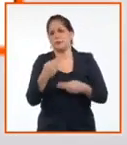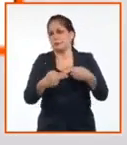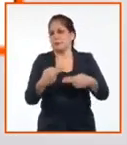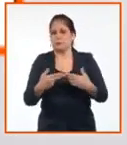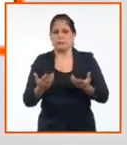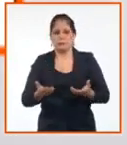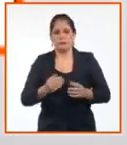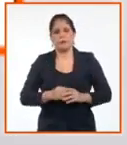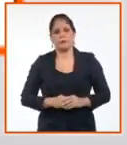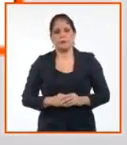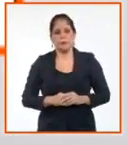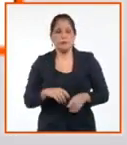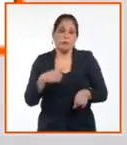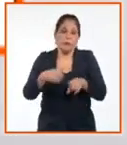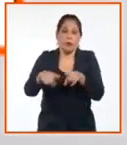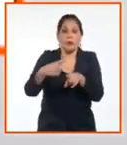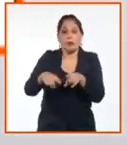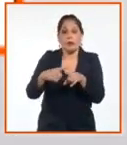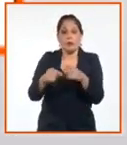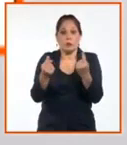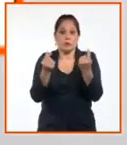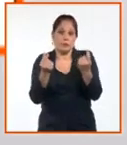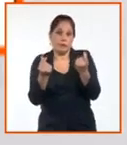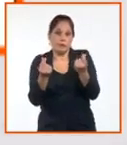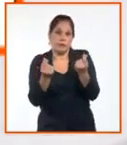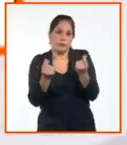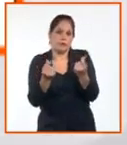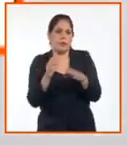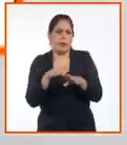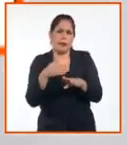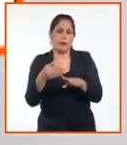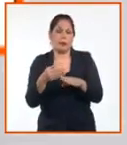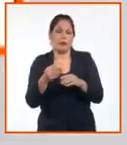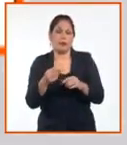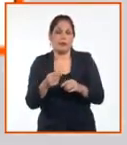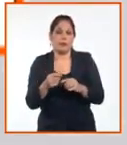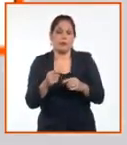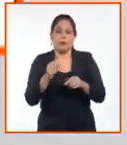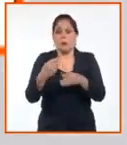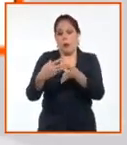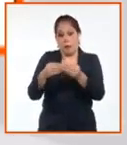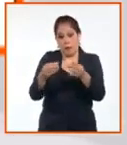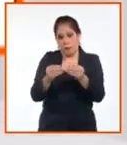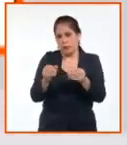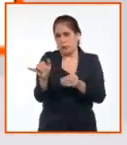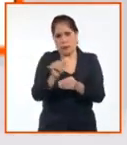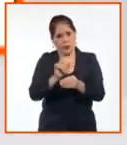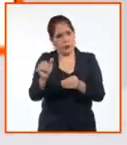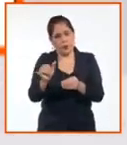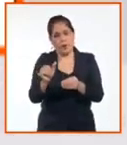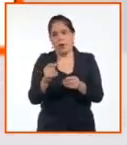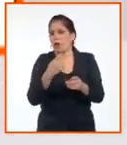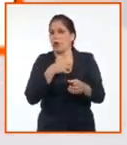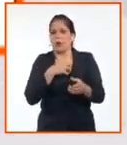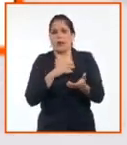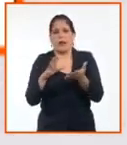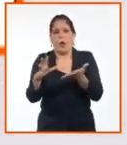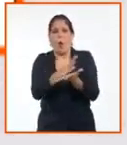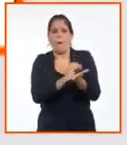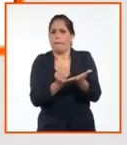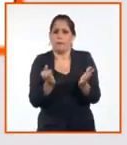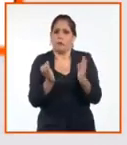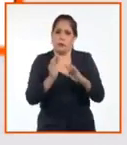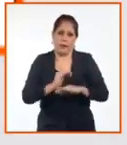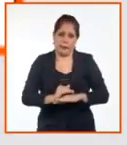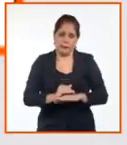en los recursos financieros y espero que los recursos materiales que nosotros disponíamos en ese momento el